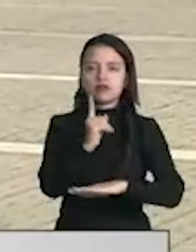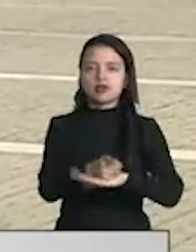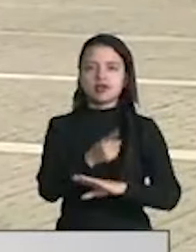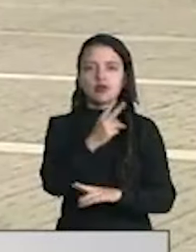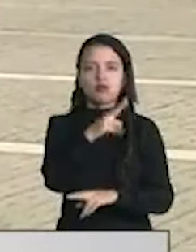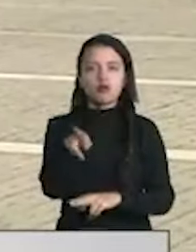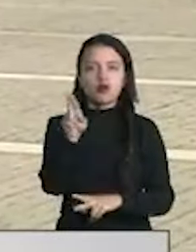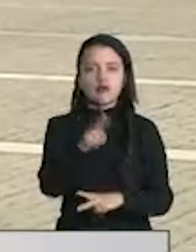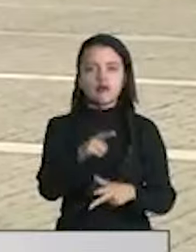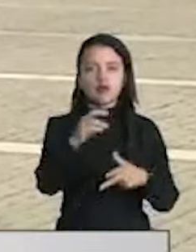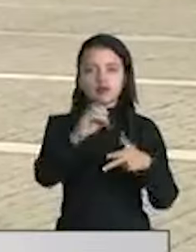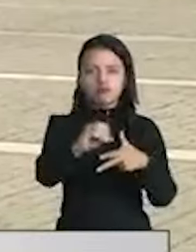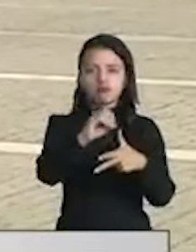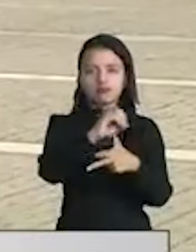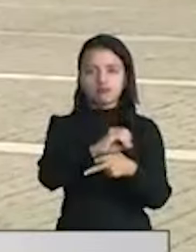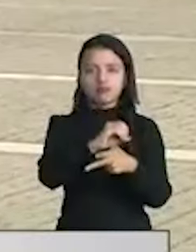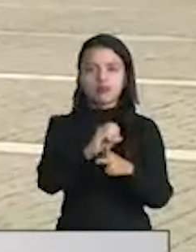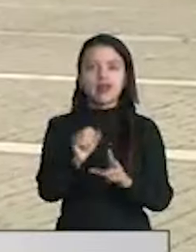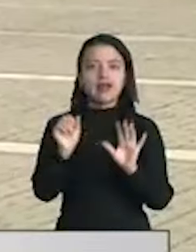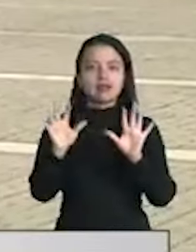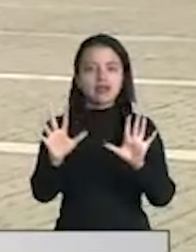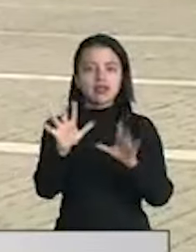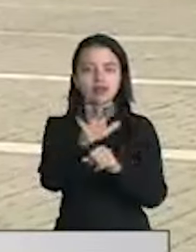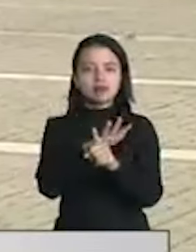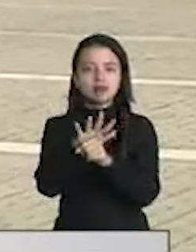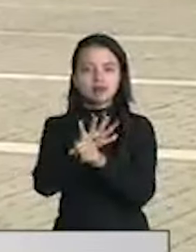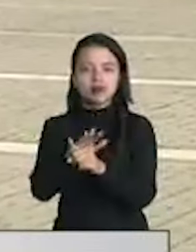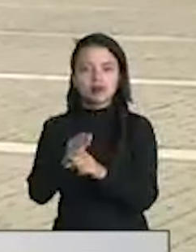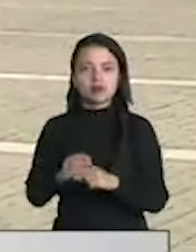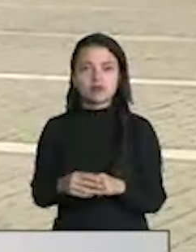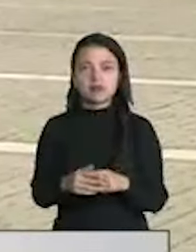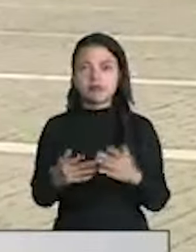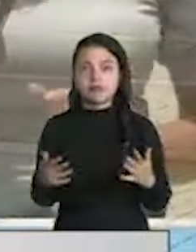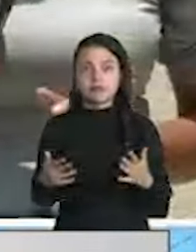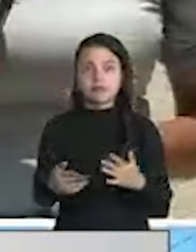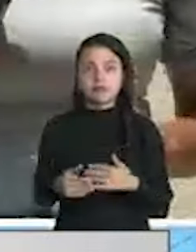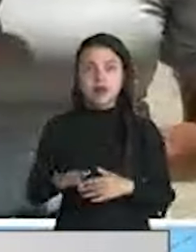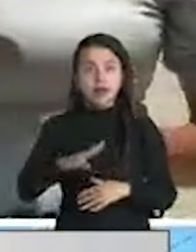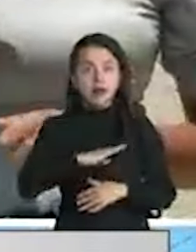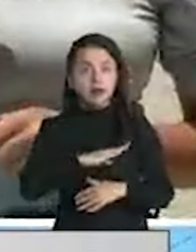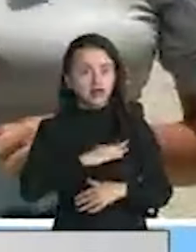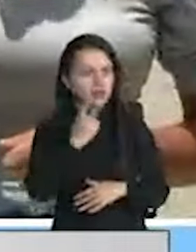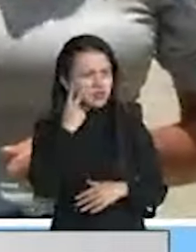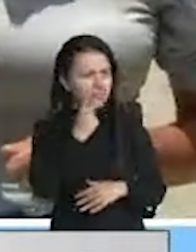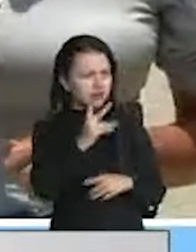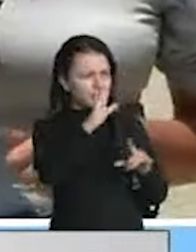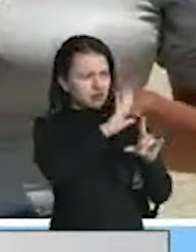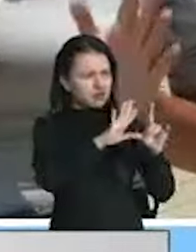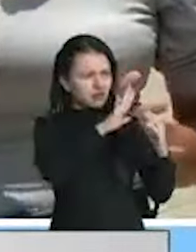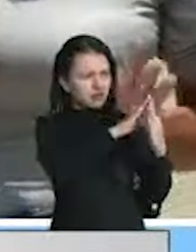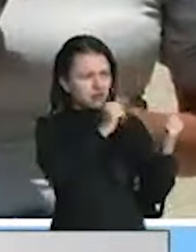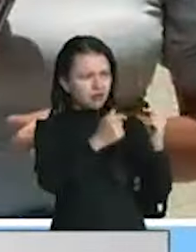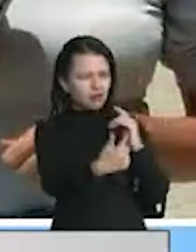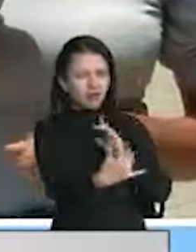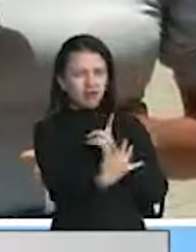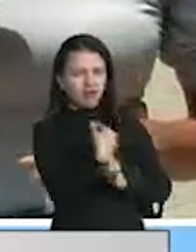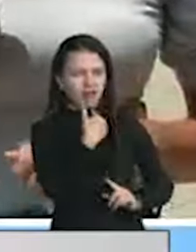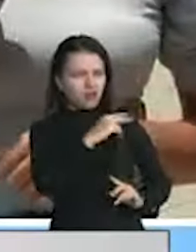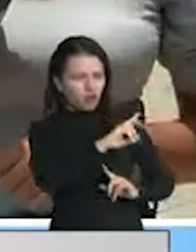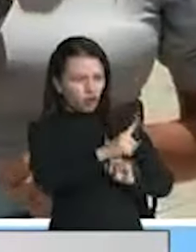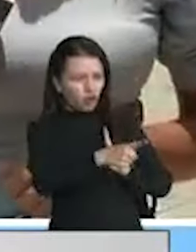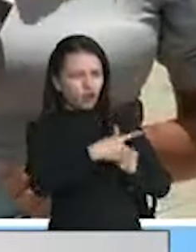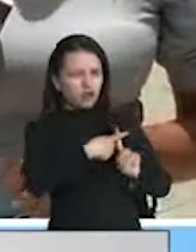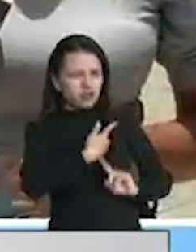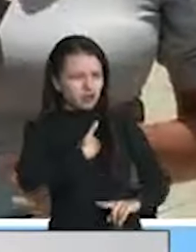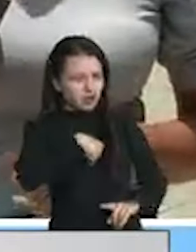el parrillero hombre en 10 barrios de la capital de Bolívar. La alcaldía está ofreciendo una recompensa de hasta 10 millones de pesos a